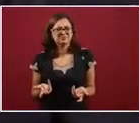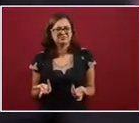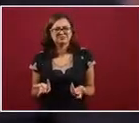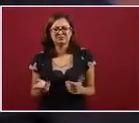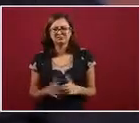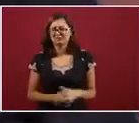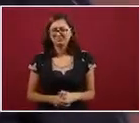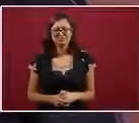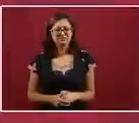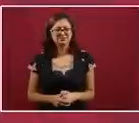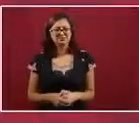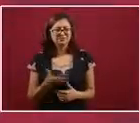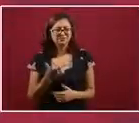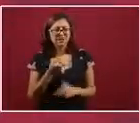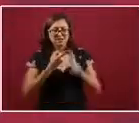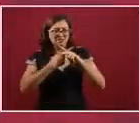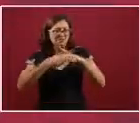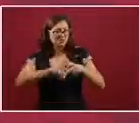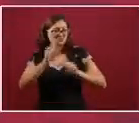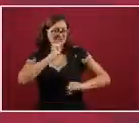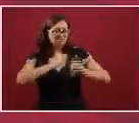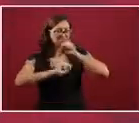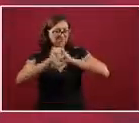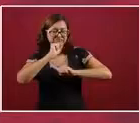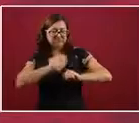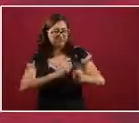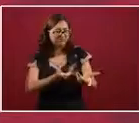los rumores.